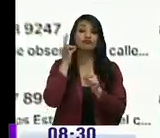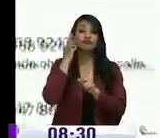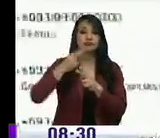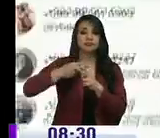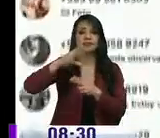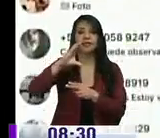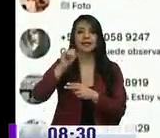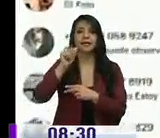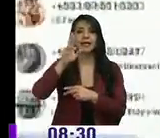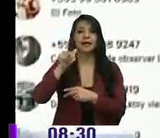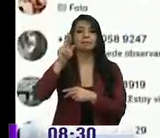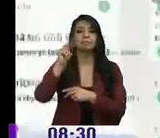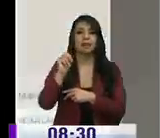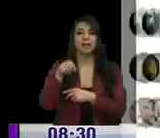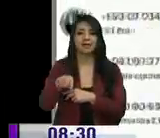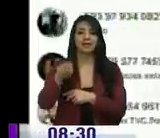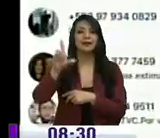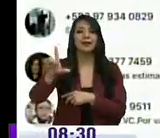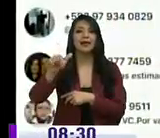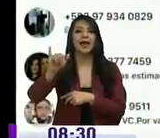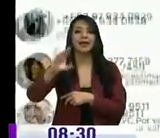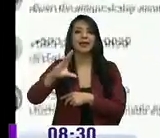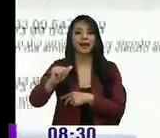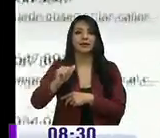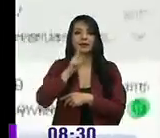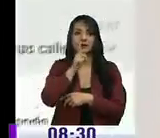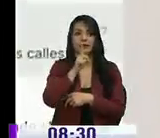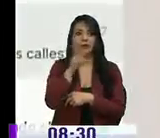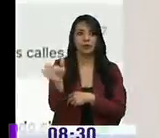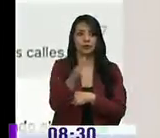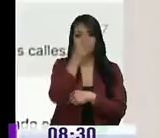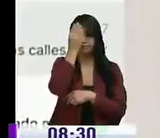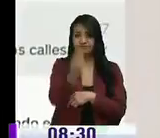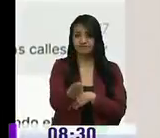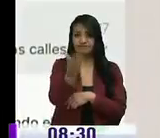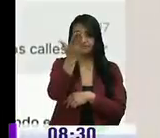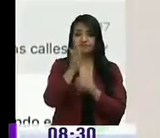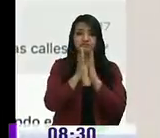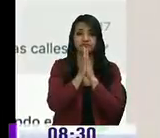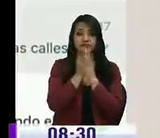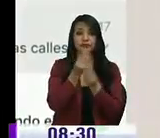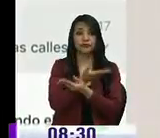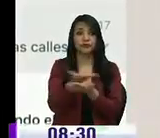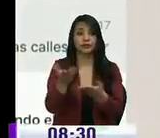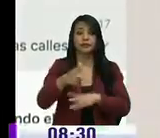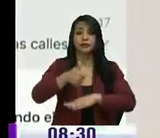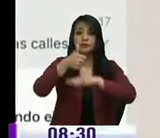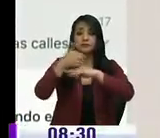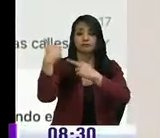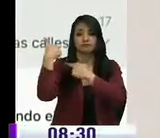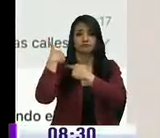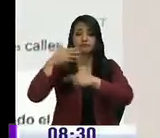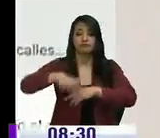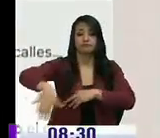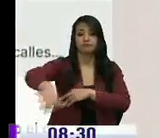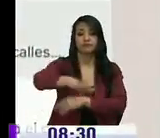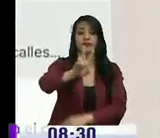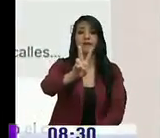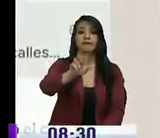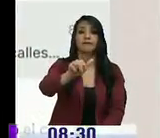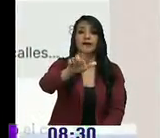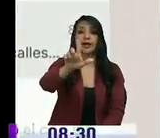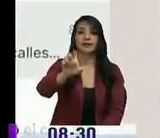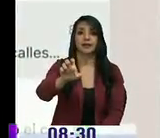que nos escribe, esta perrita se llama Laika allá en La Tacunga. Buenos días, informe de las autoridades competentes que al Valle de los Chillos,